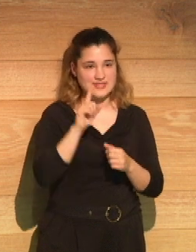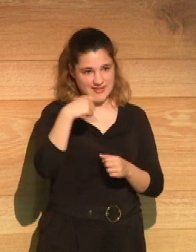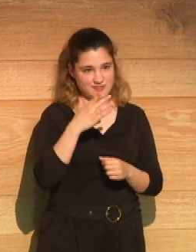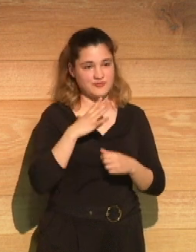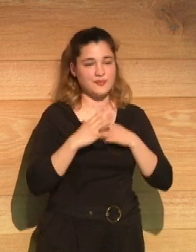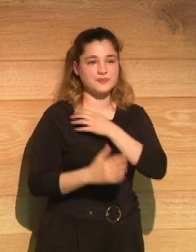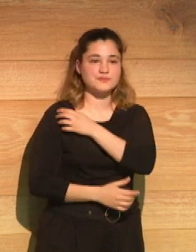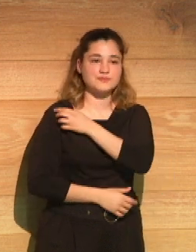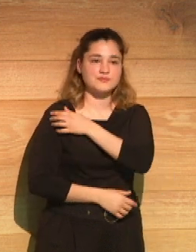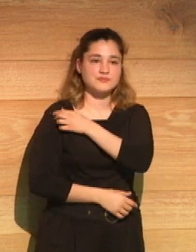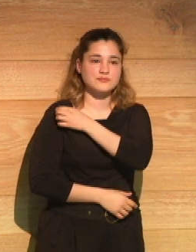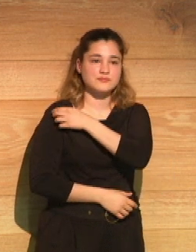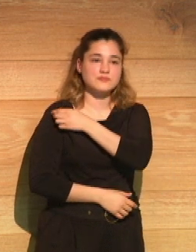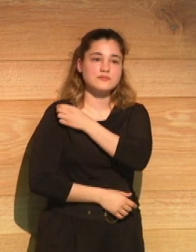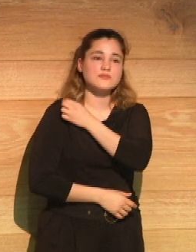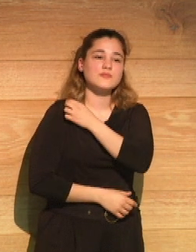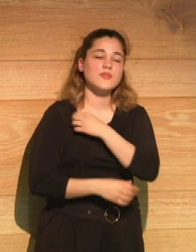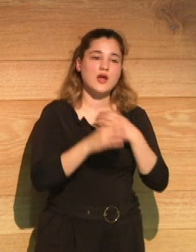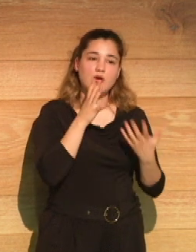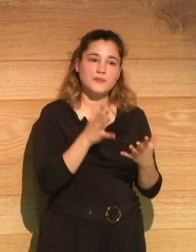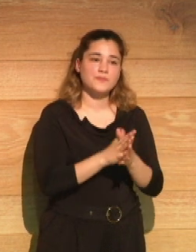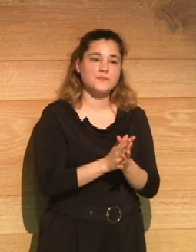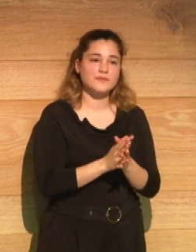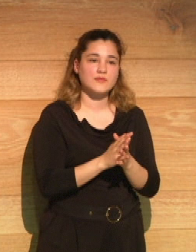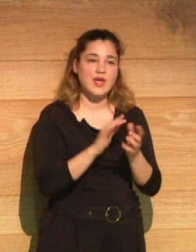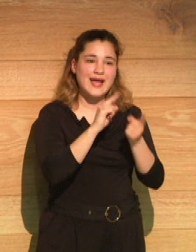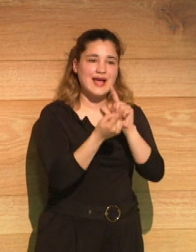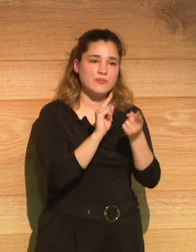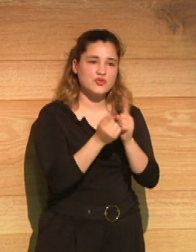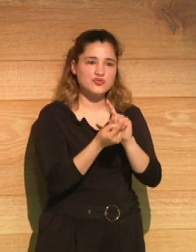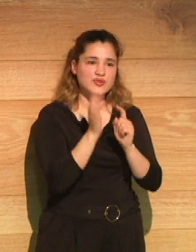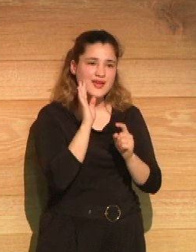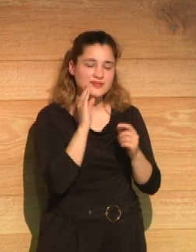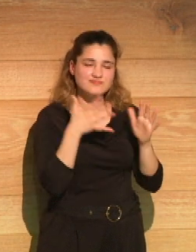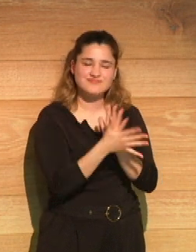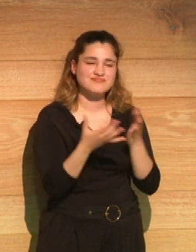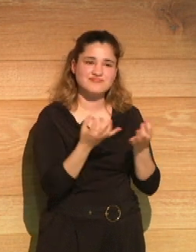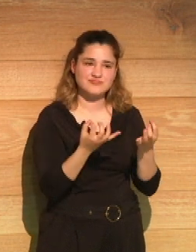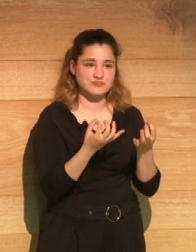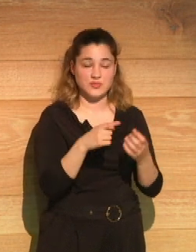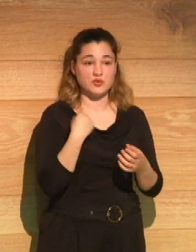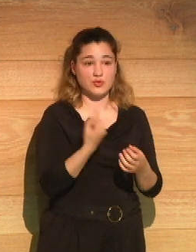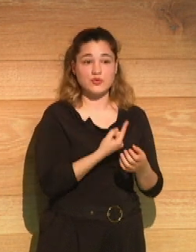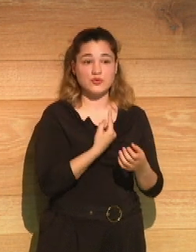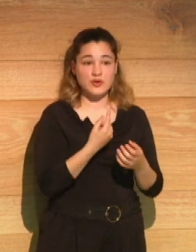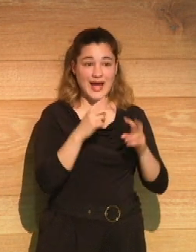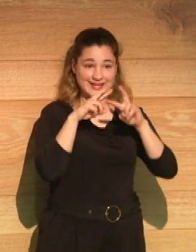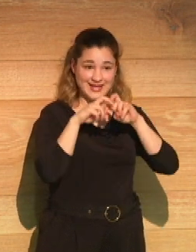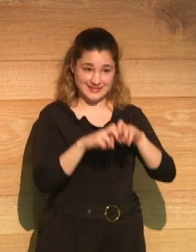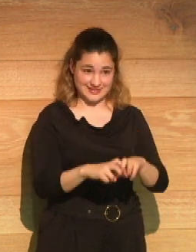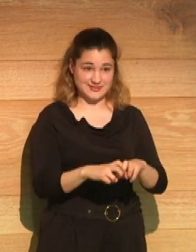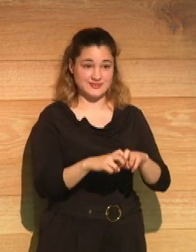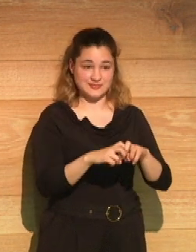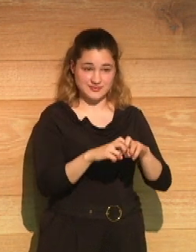favor. Ahora bien, ¿qué significa cada uno de estos cambios? ¿Cómo podemos traer este análisis al